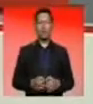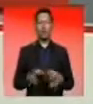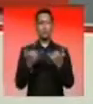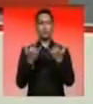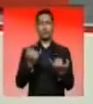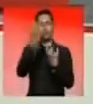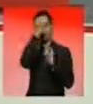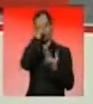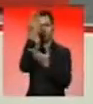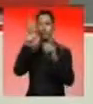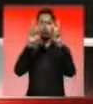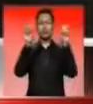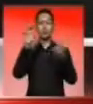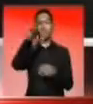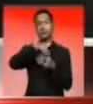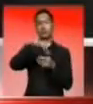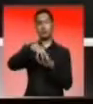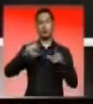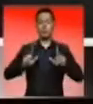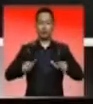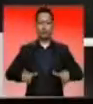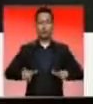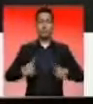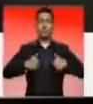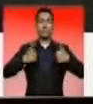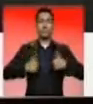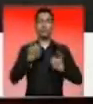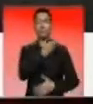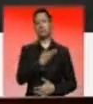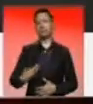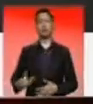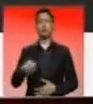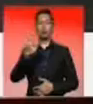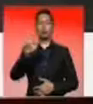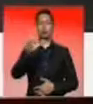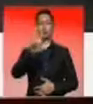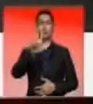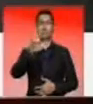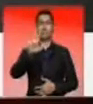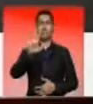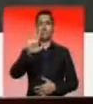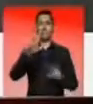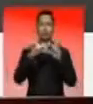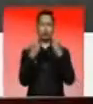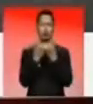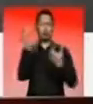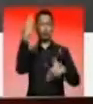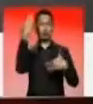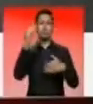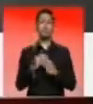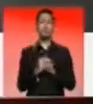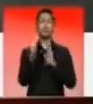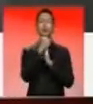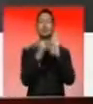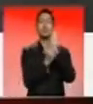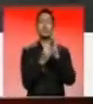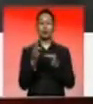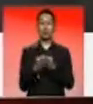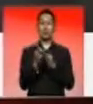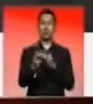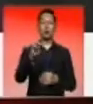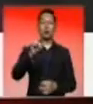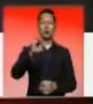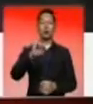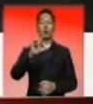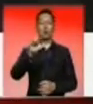Revisamos información electoral. Lenín Moreno, candidato a la presidencia de la República por Alianza País, cumplió agenda en el Cantón Milagro, en la provincia del Guayas.